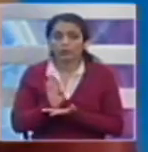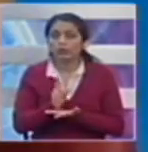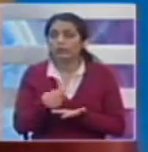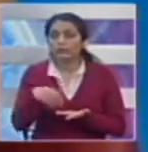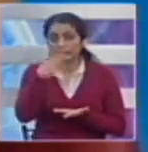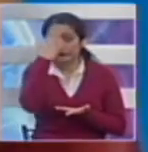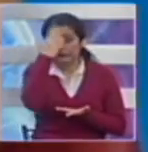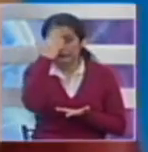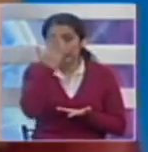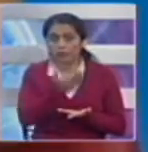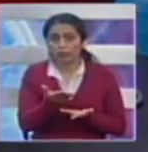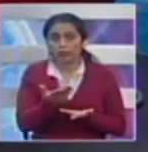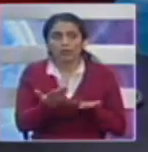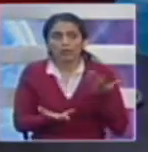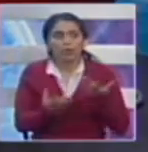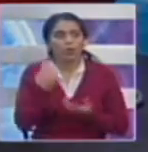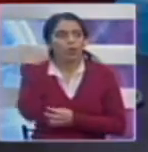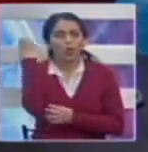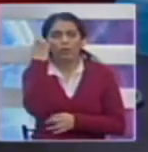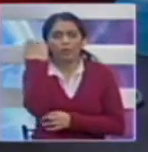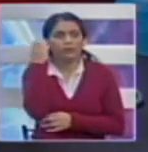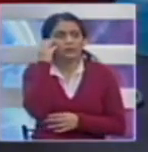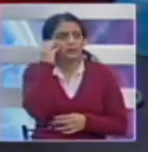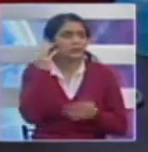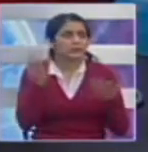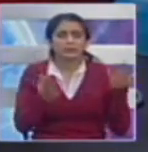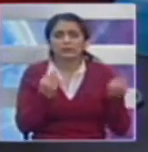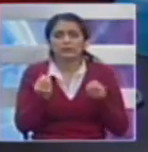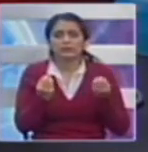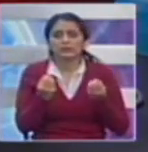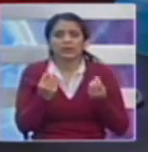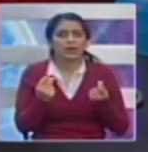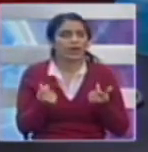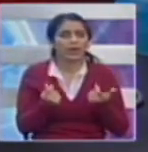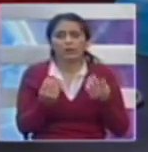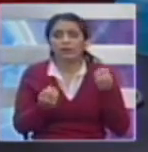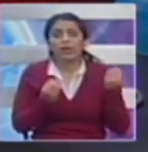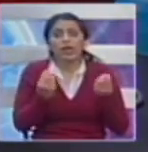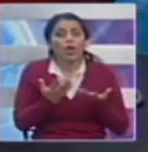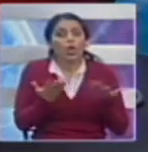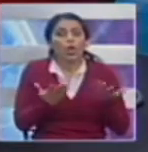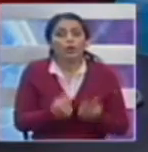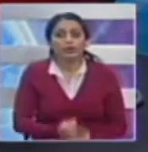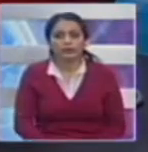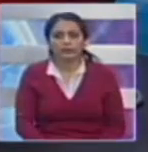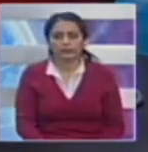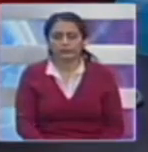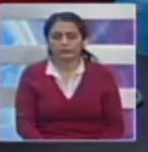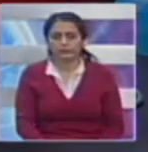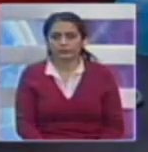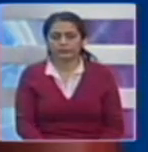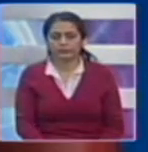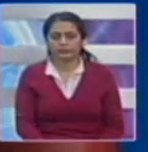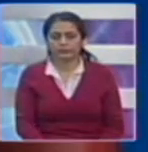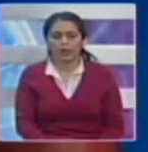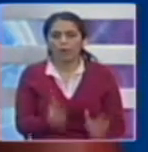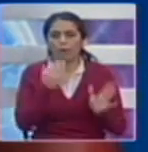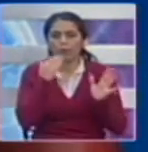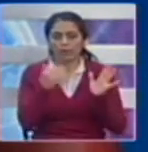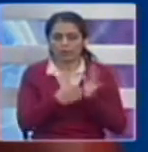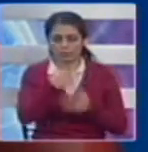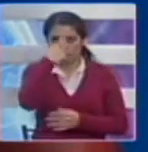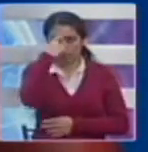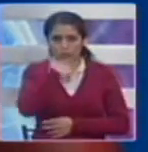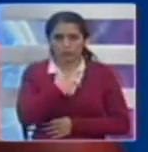escuchando, en el caso que tengan una emergencia y en el caso que tengan una urgencia? Ya, las urgencias es toda aquella dolencia que tiene